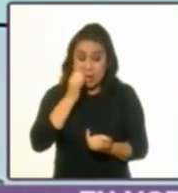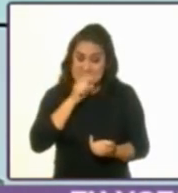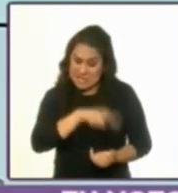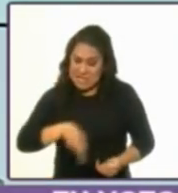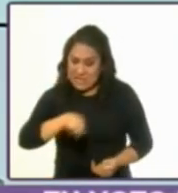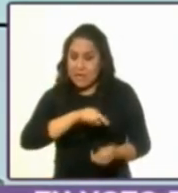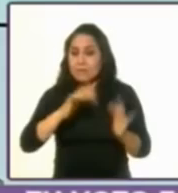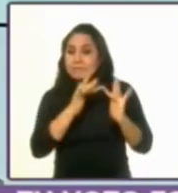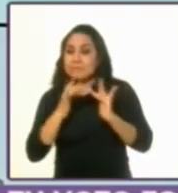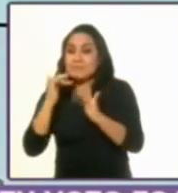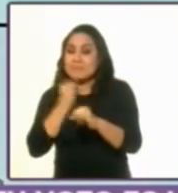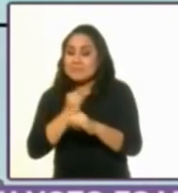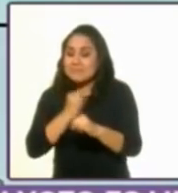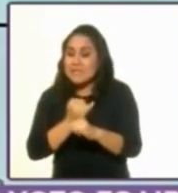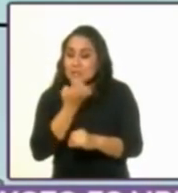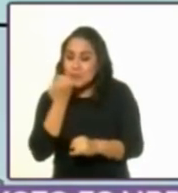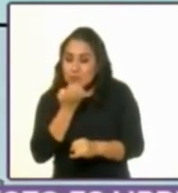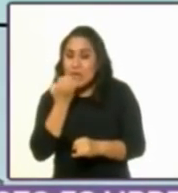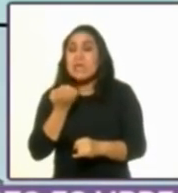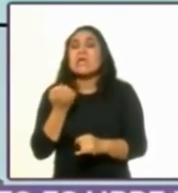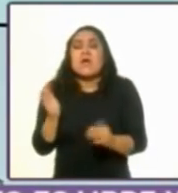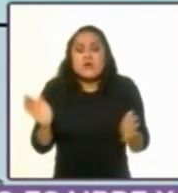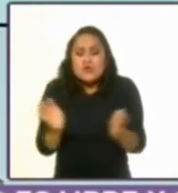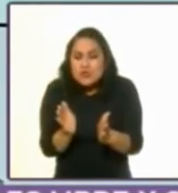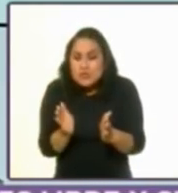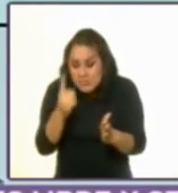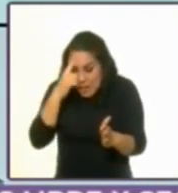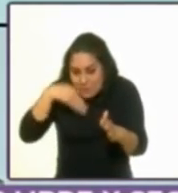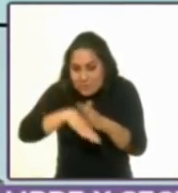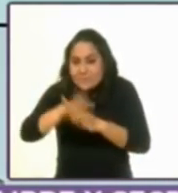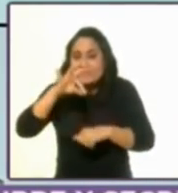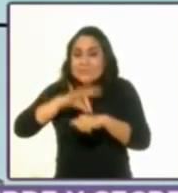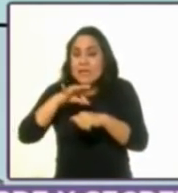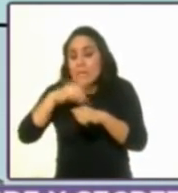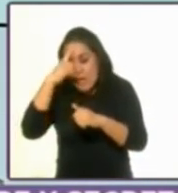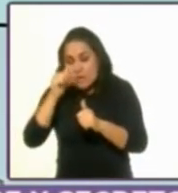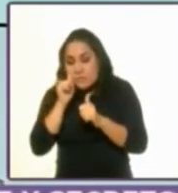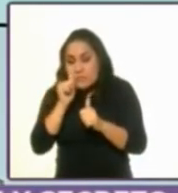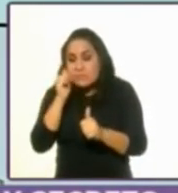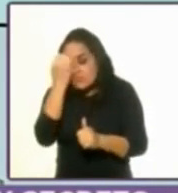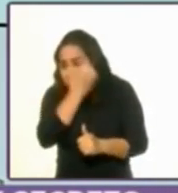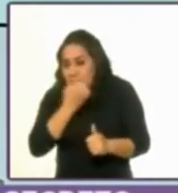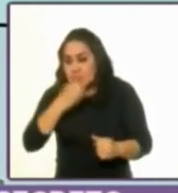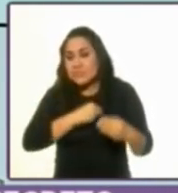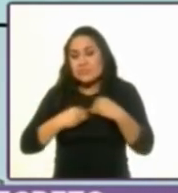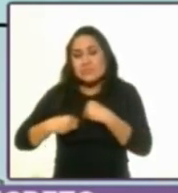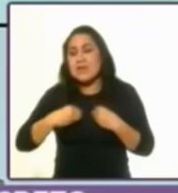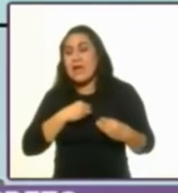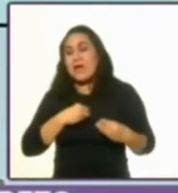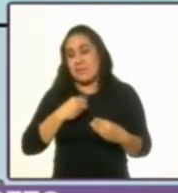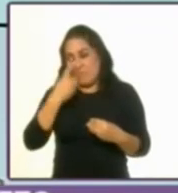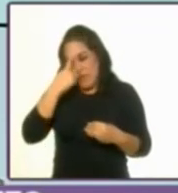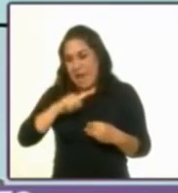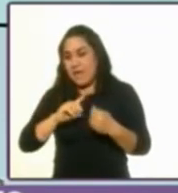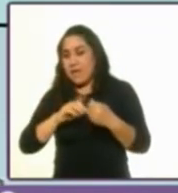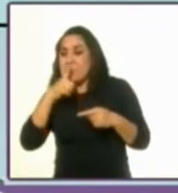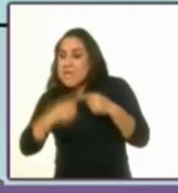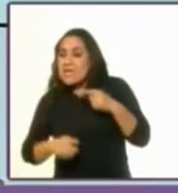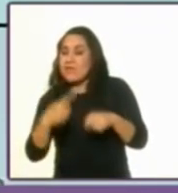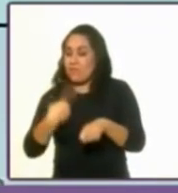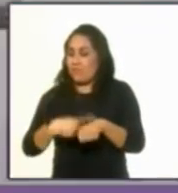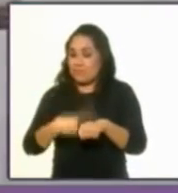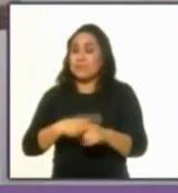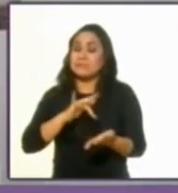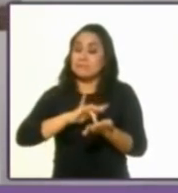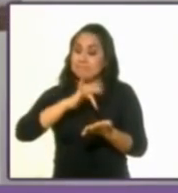y vamos a tener pequeños consultorios médicos que puedan atender a la gente principalmente para los temas preventivos gracias